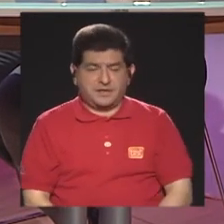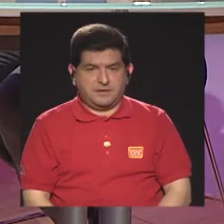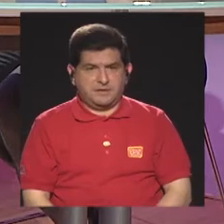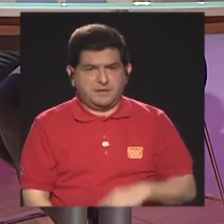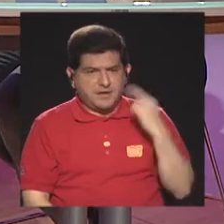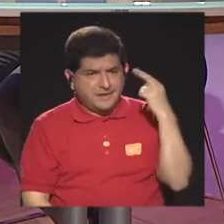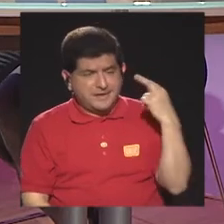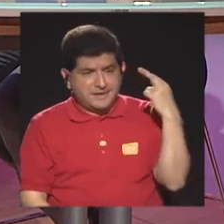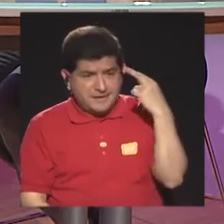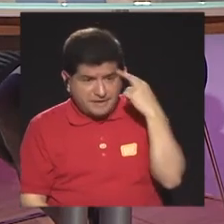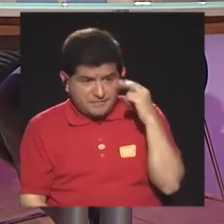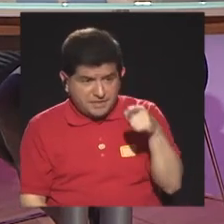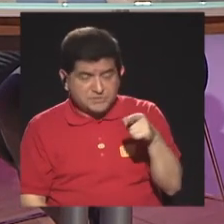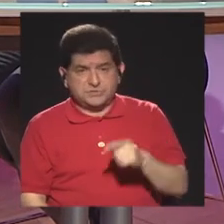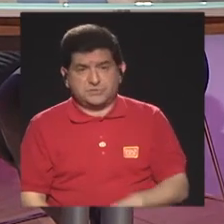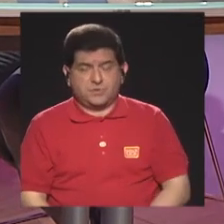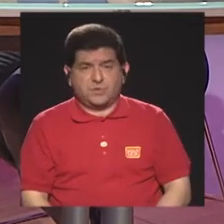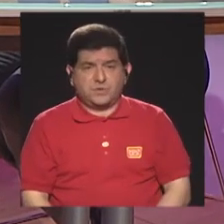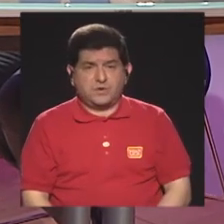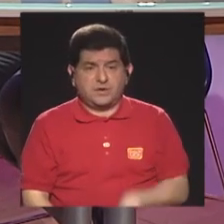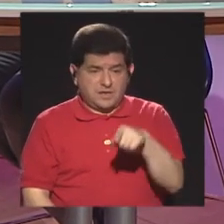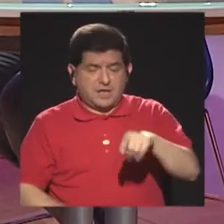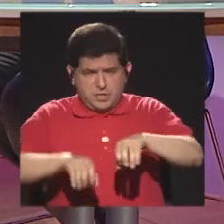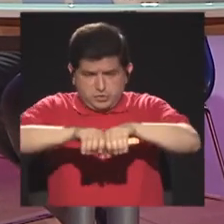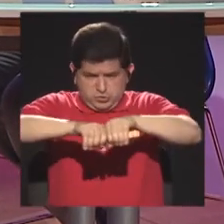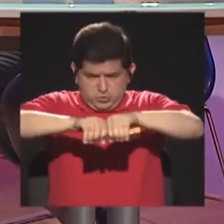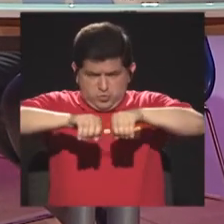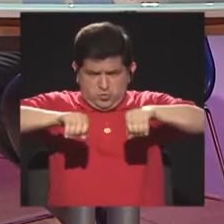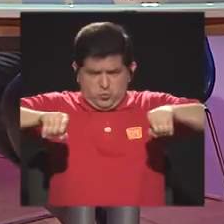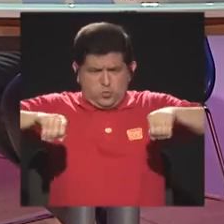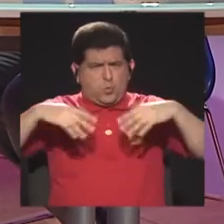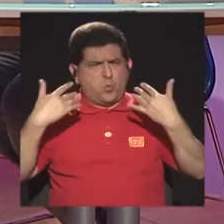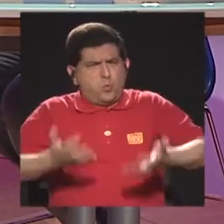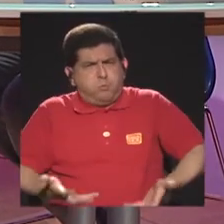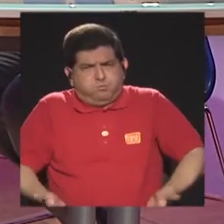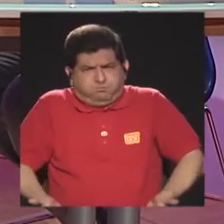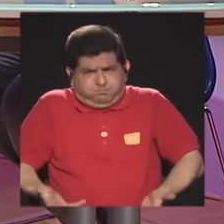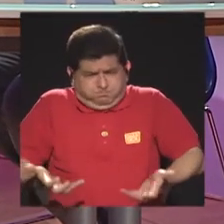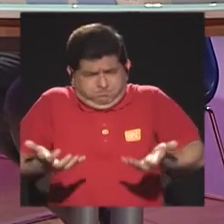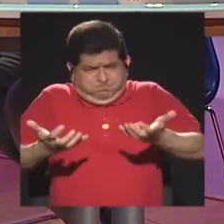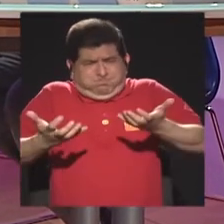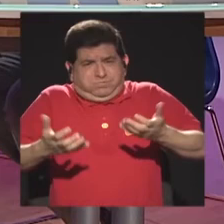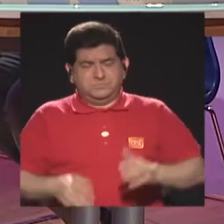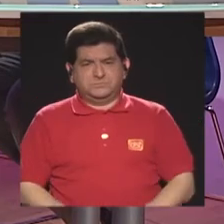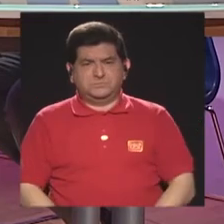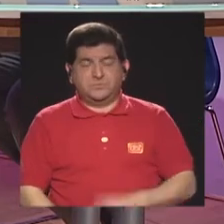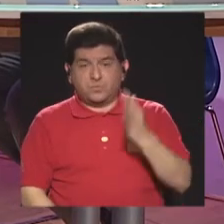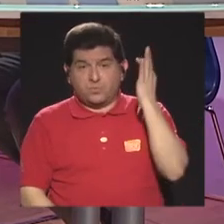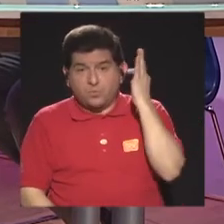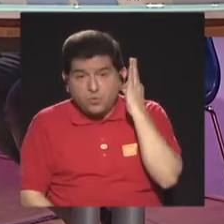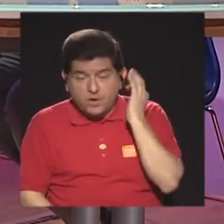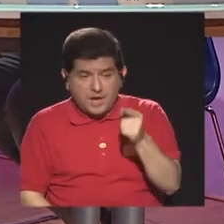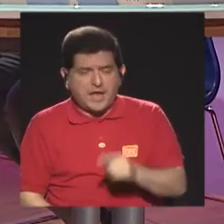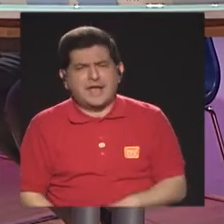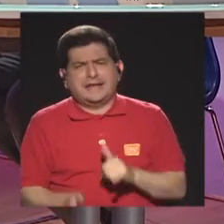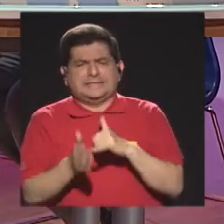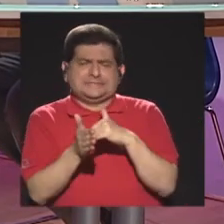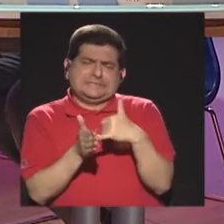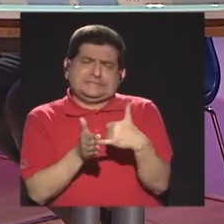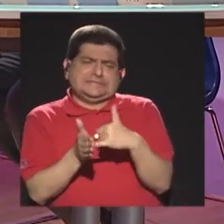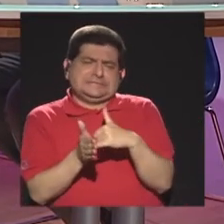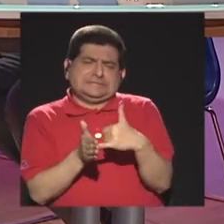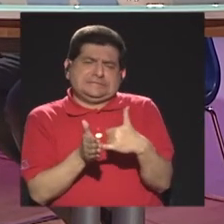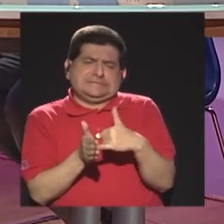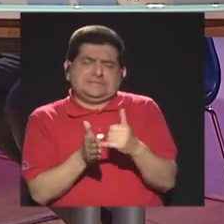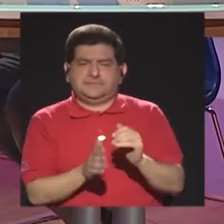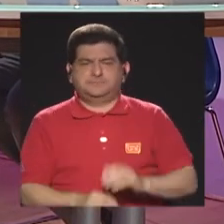que esos caos que es el mecate, o sea, eso pesa muchísimo. En cambio, las mujeres son muy frágiles, ¿verdad?